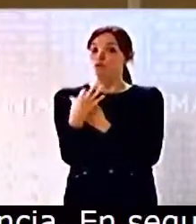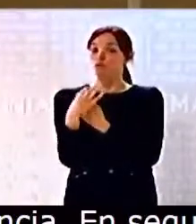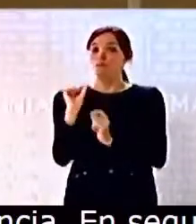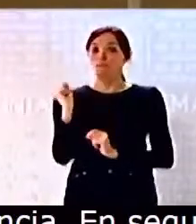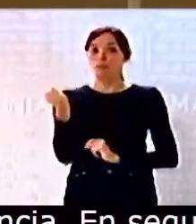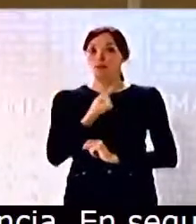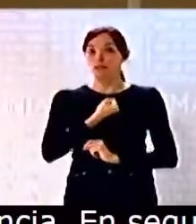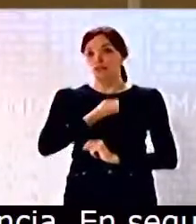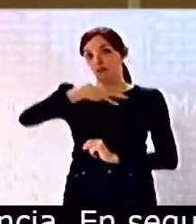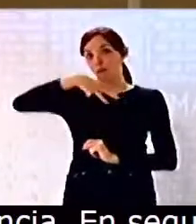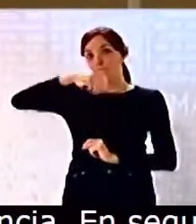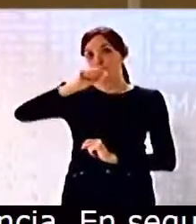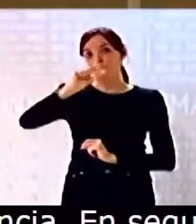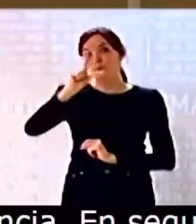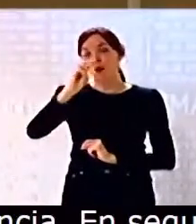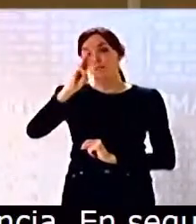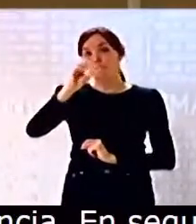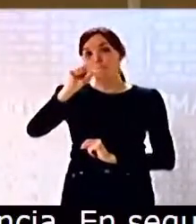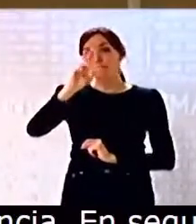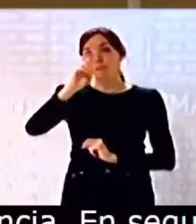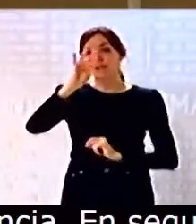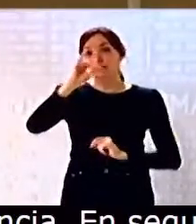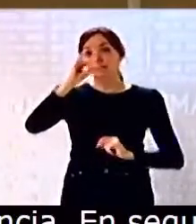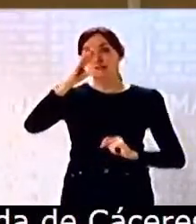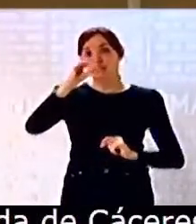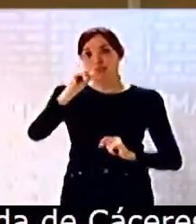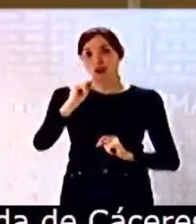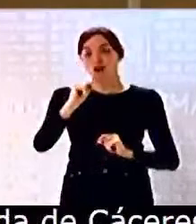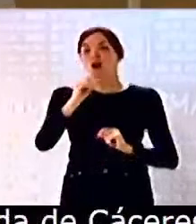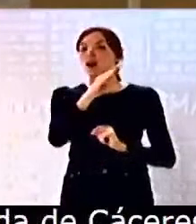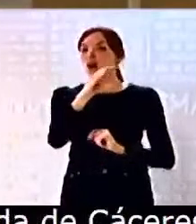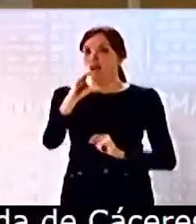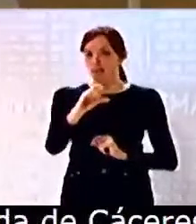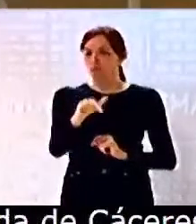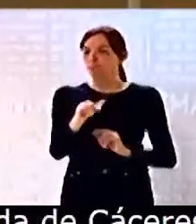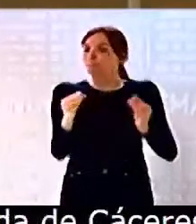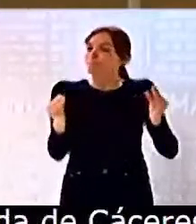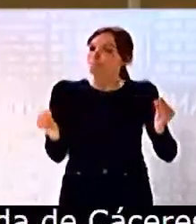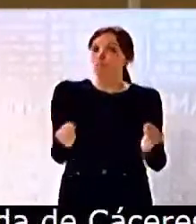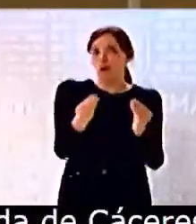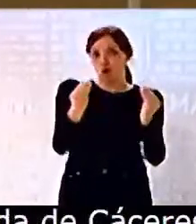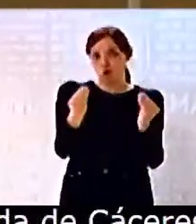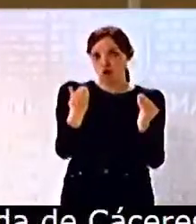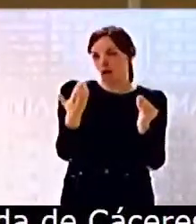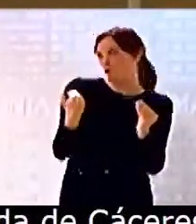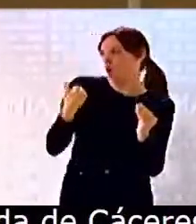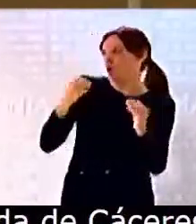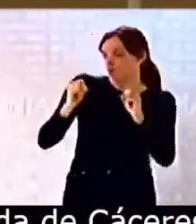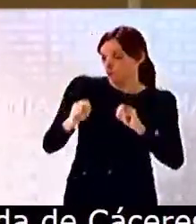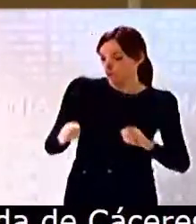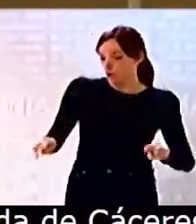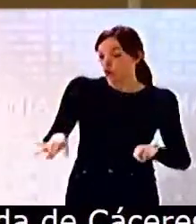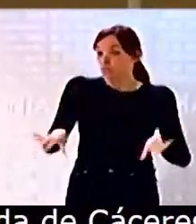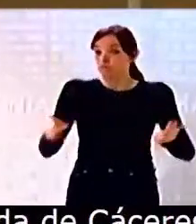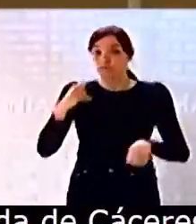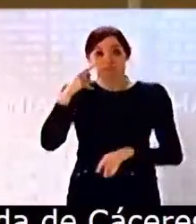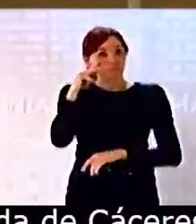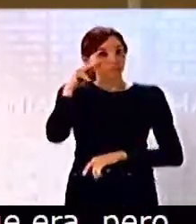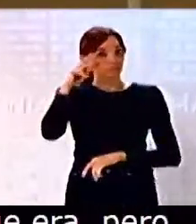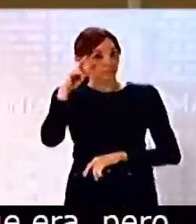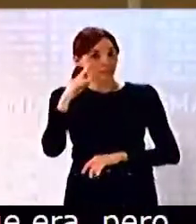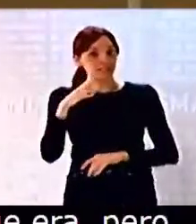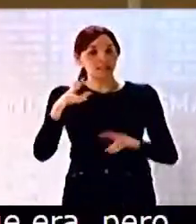de Cáceres. La situación de Malpartida de Cáceres es mejor de la que era, pero nuestros expertos en